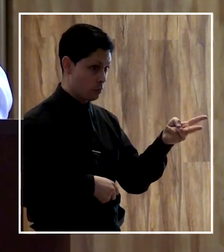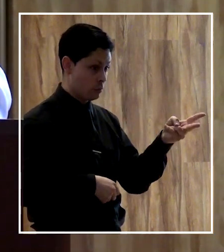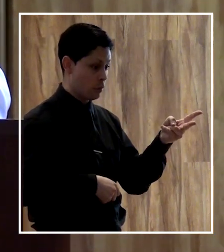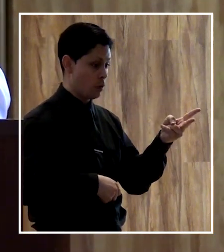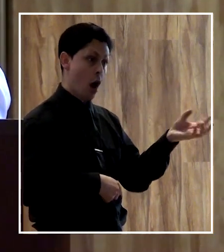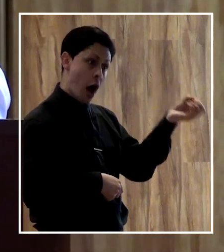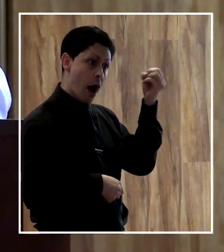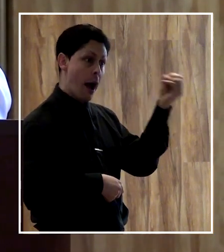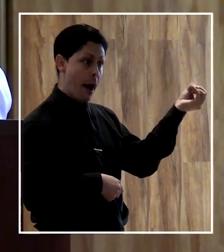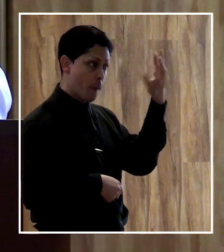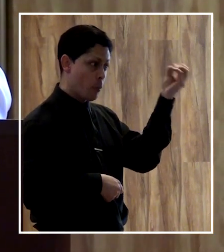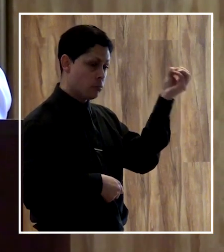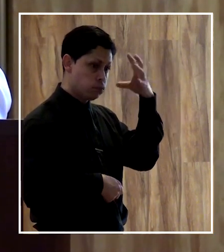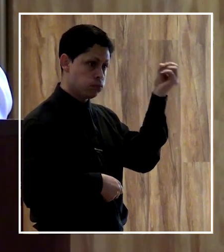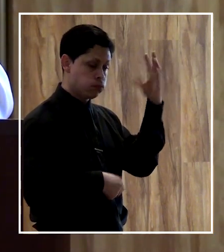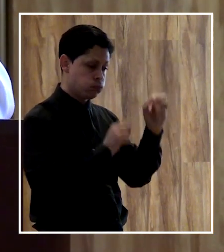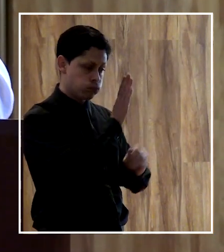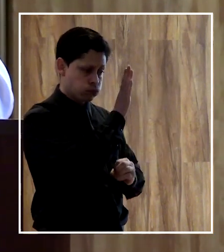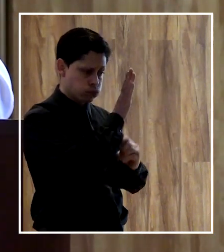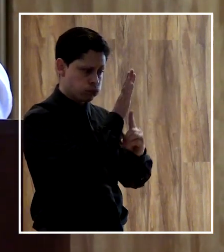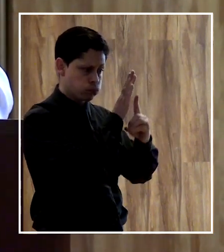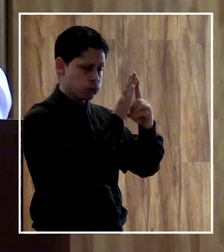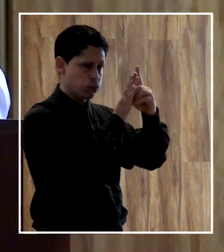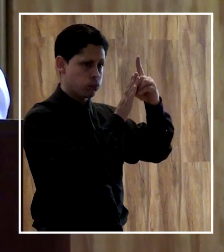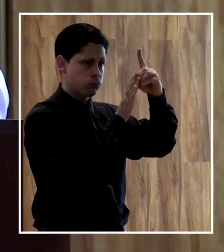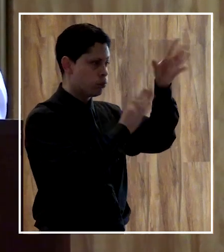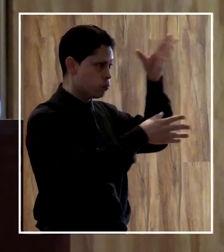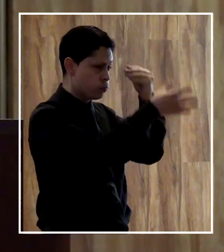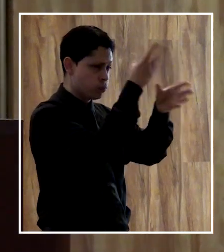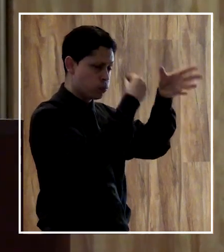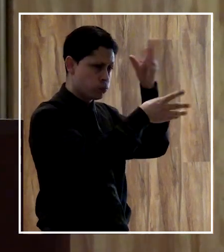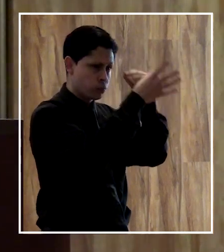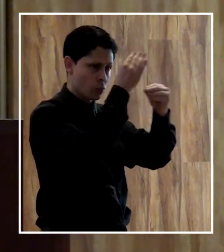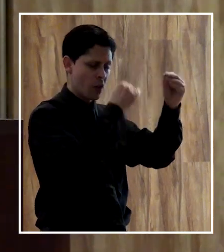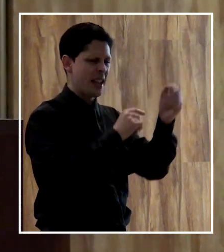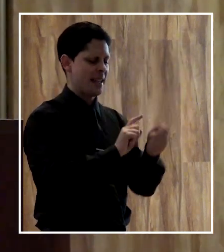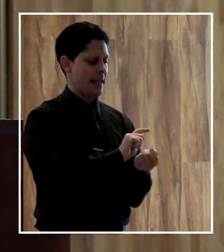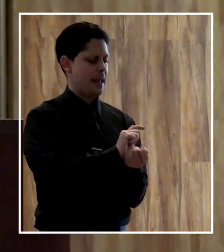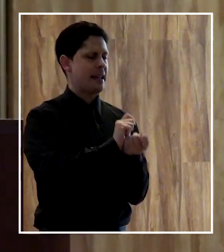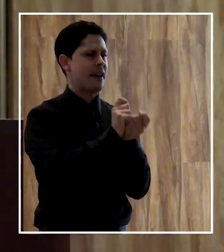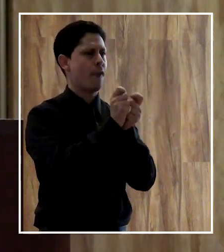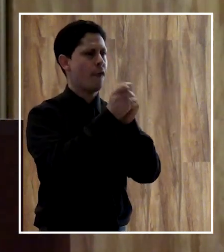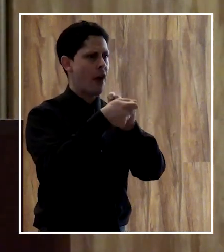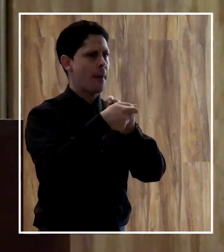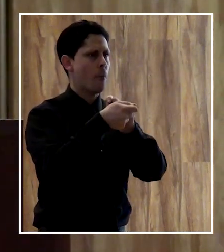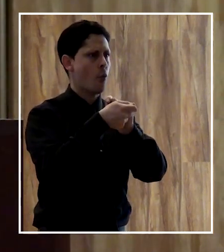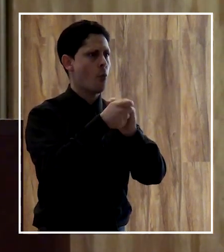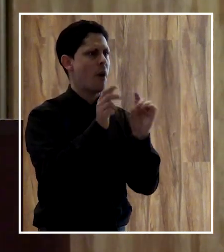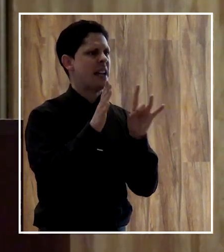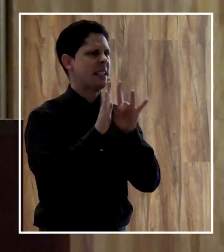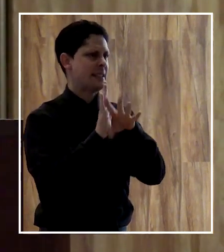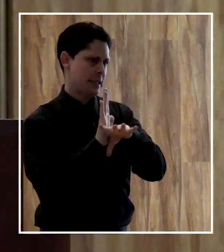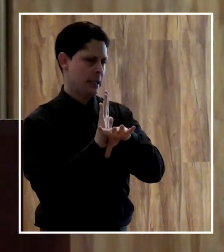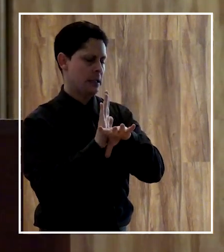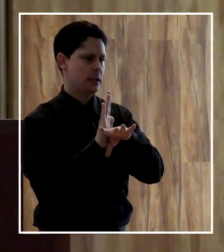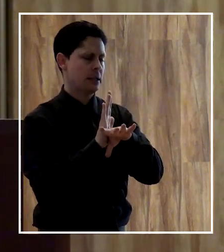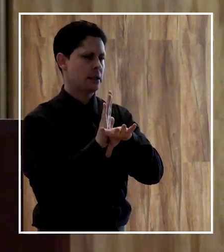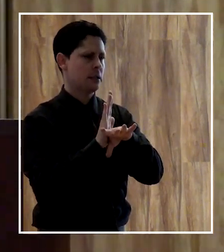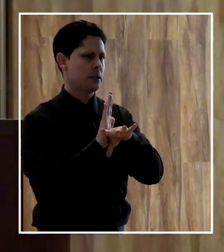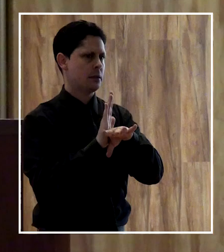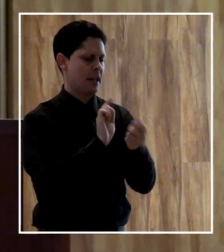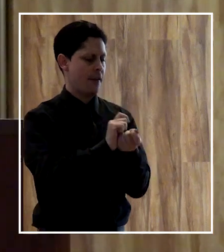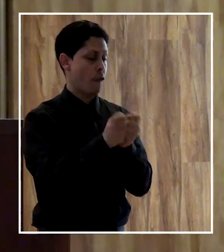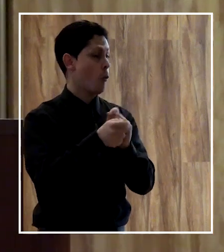y empezar a trabajar tempranamente en estas ideas de reforma a la educación chilena, que